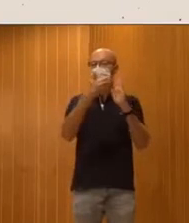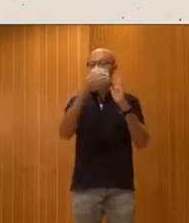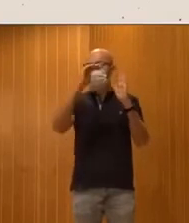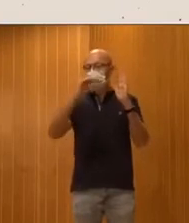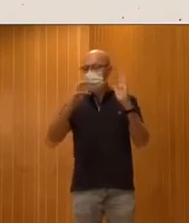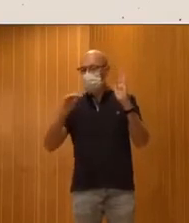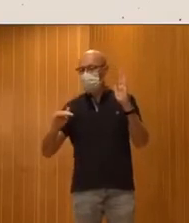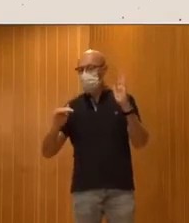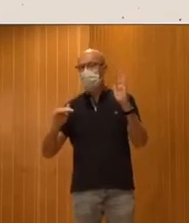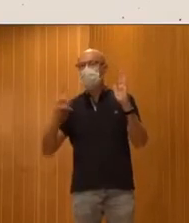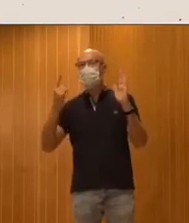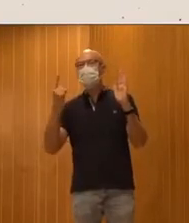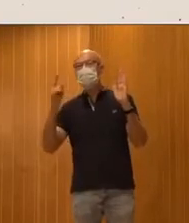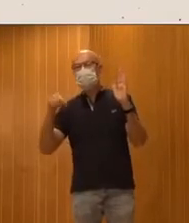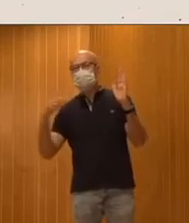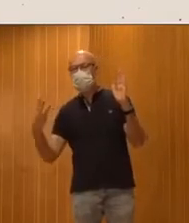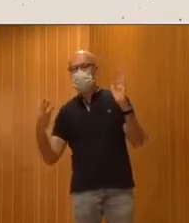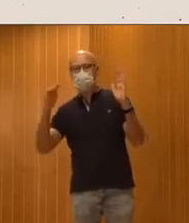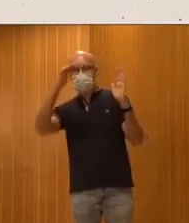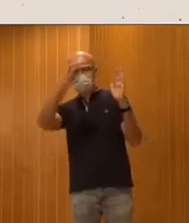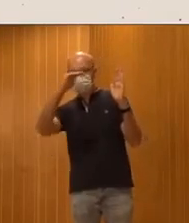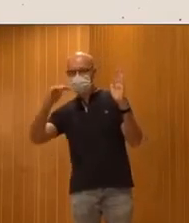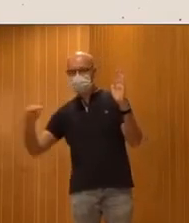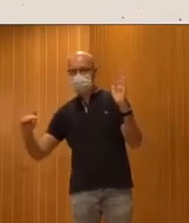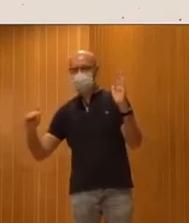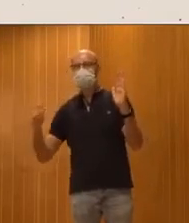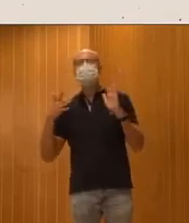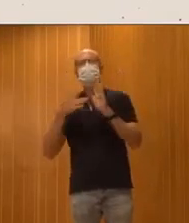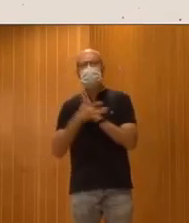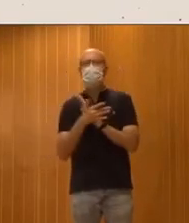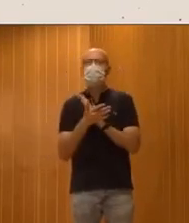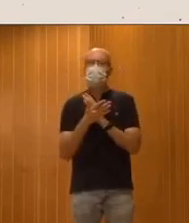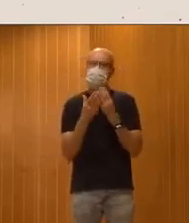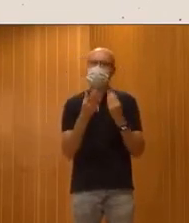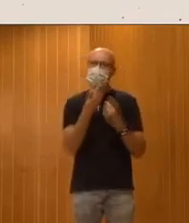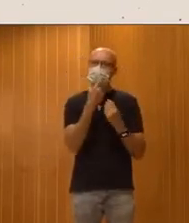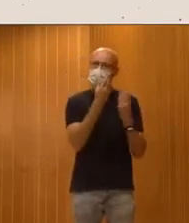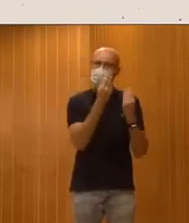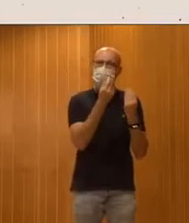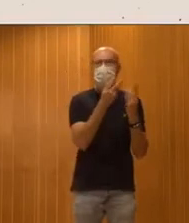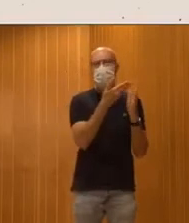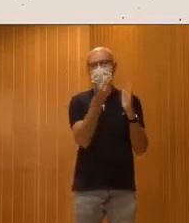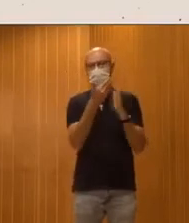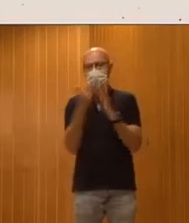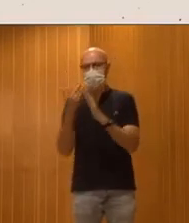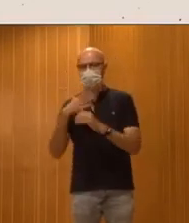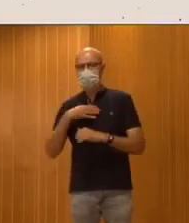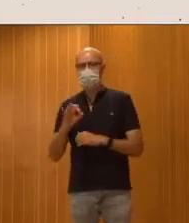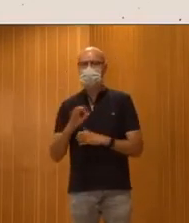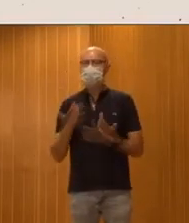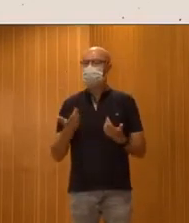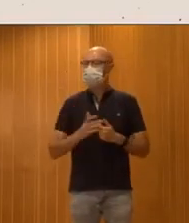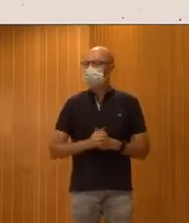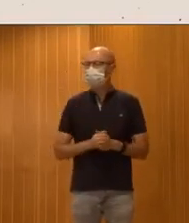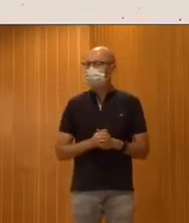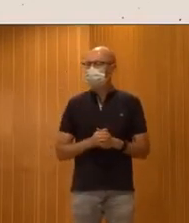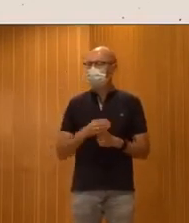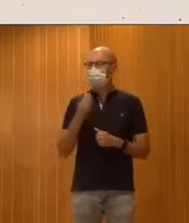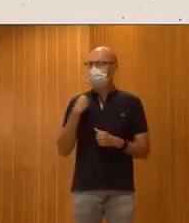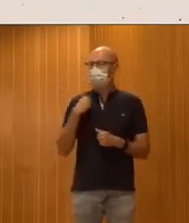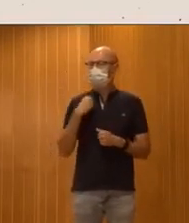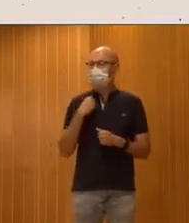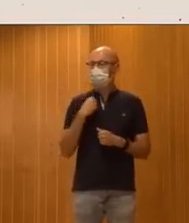sea 2/3 sobraron. ¿Cómo funcionan los criterios CROM desde el punto de vista diagnóstico? Fijaros que